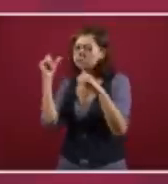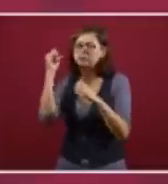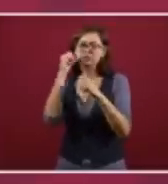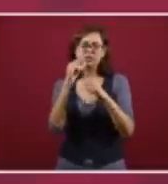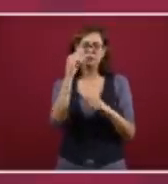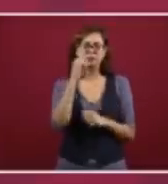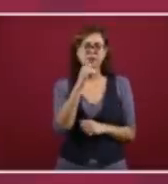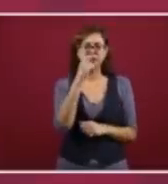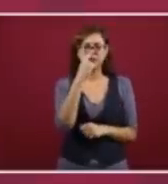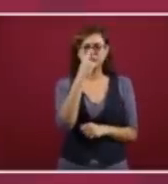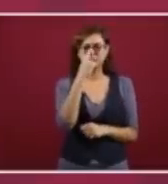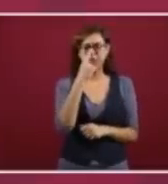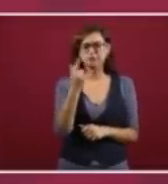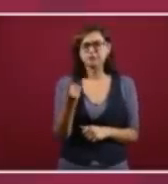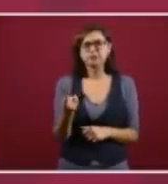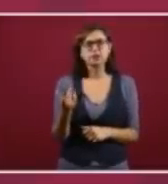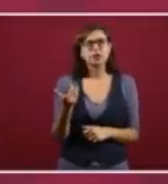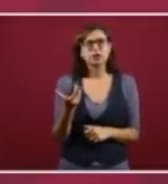pues como